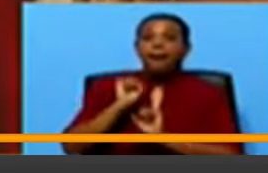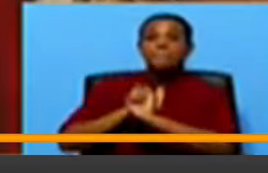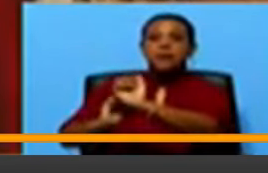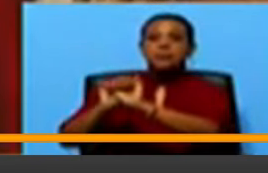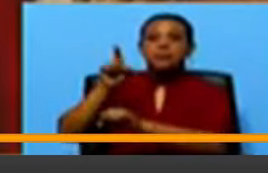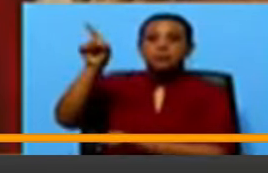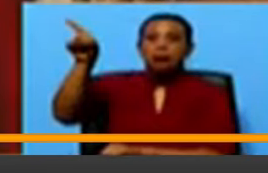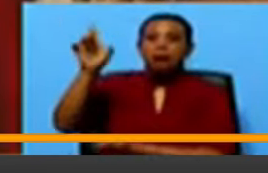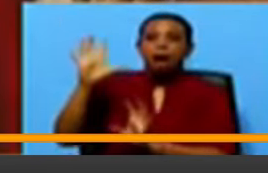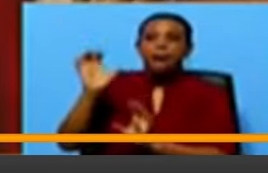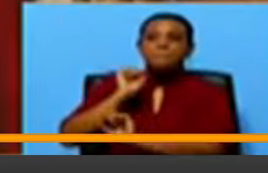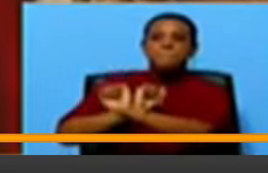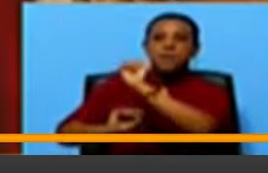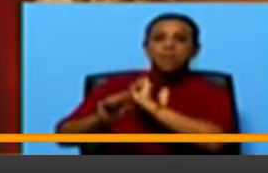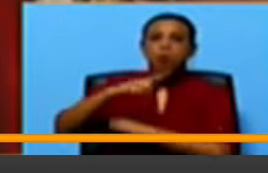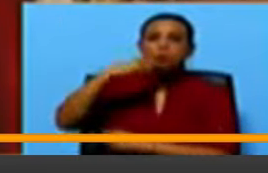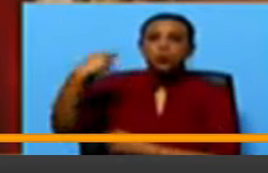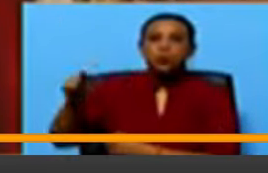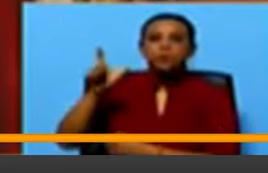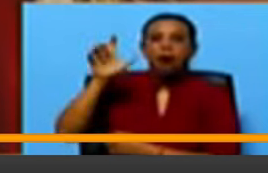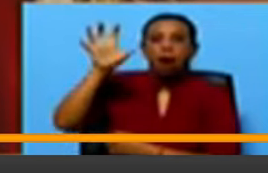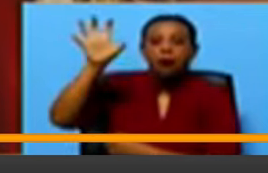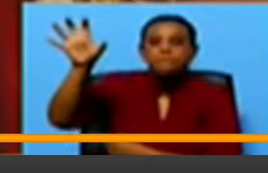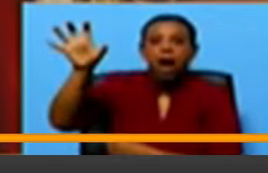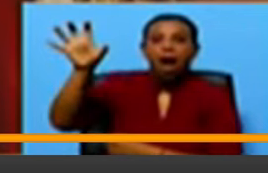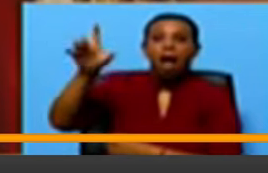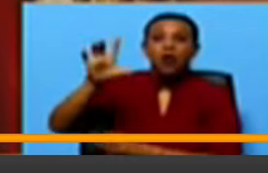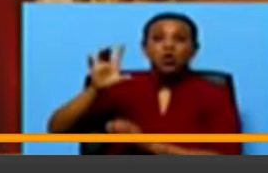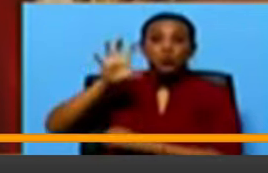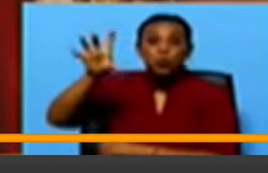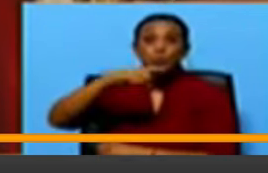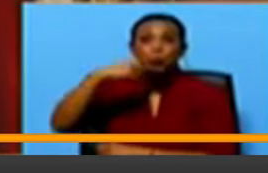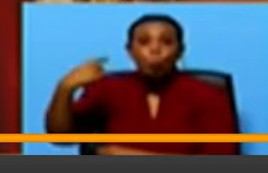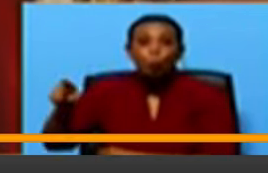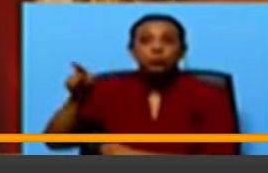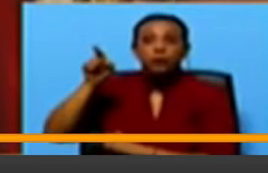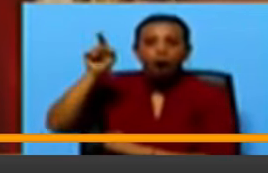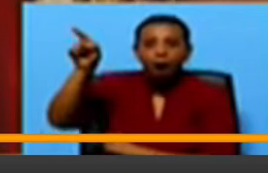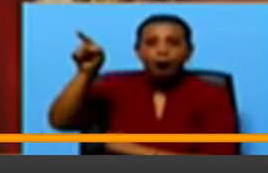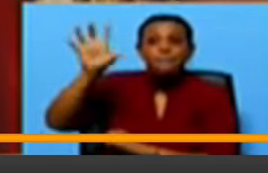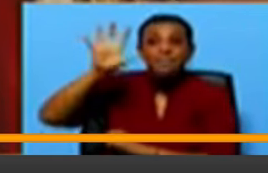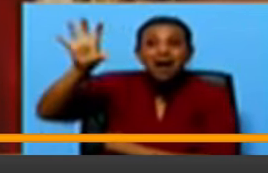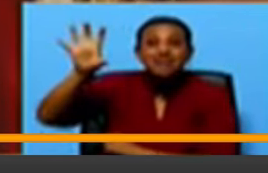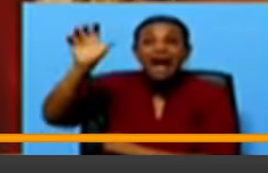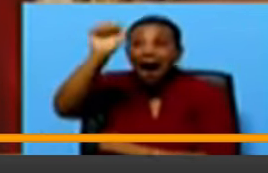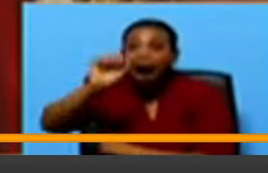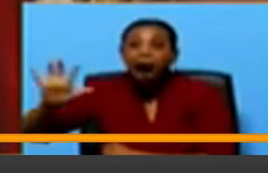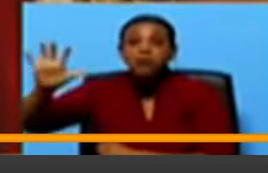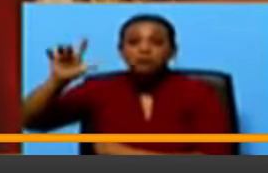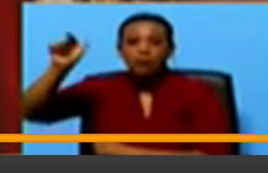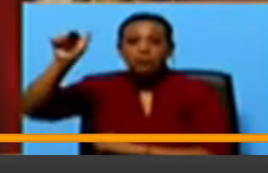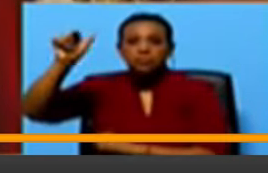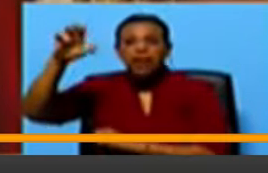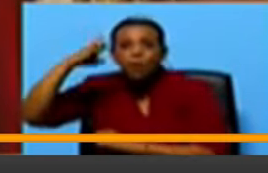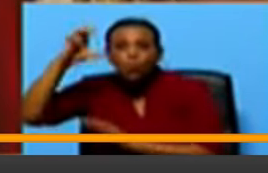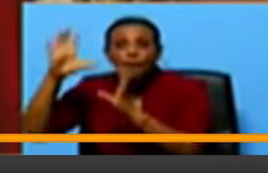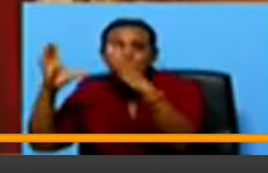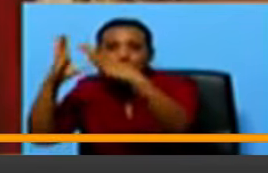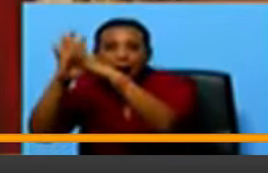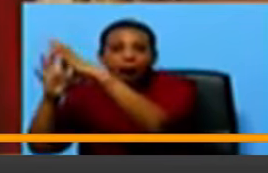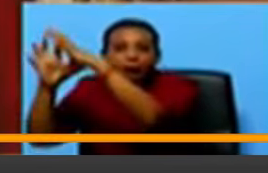lo inevitable, que Rusia, como una gran federación de repúblicas,